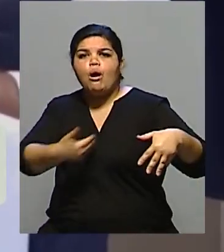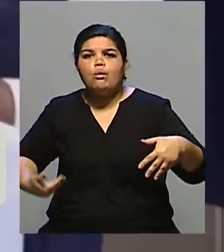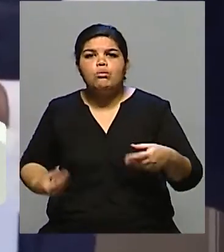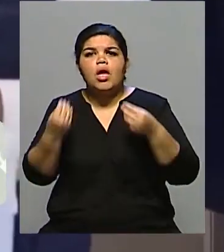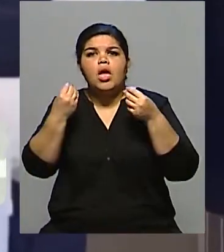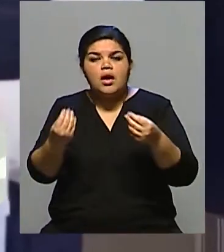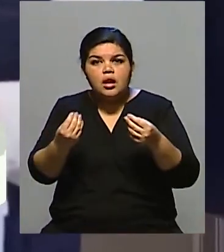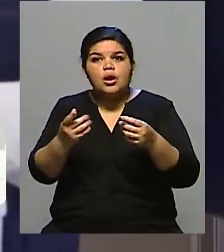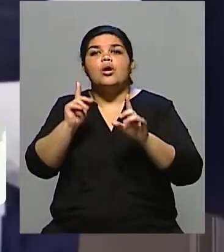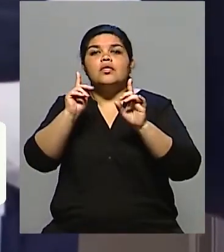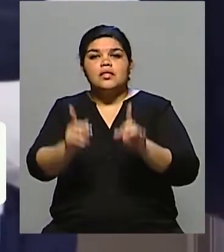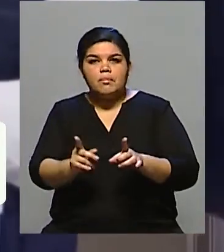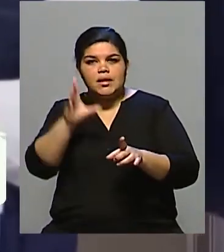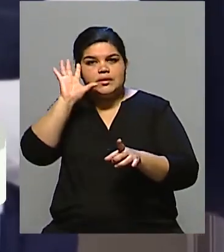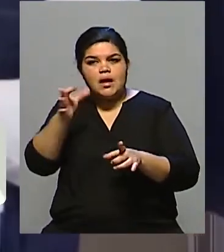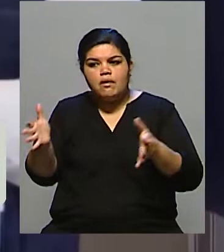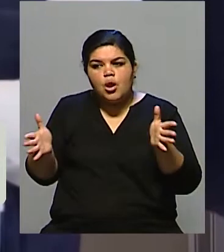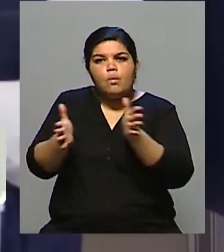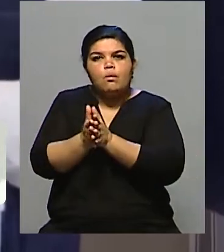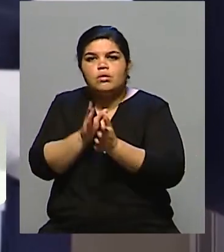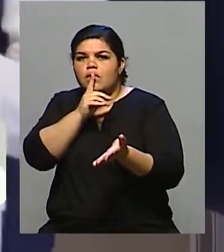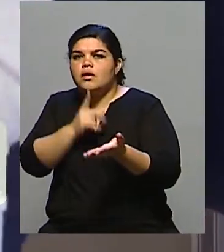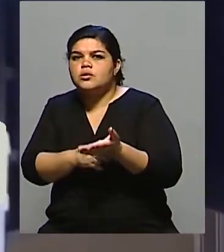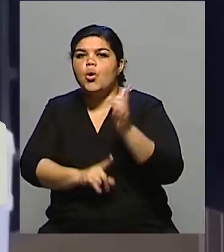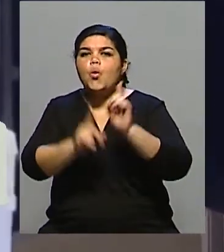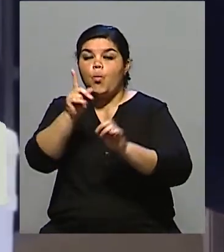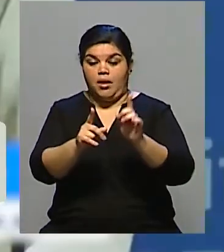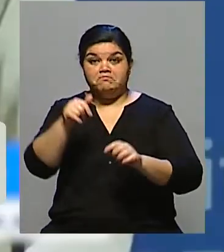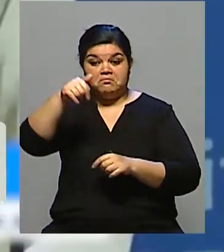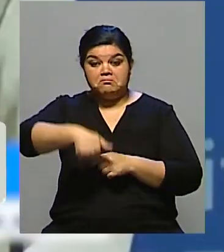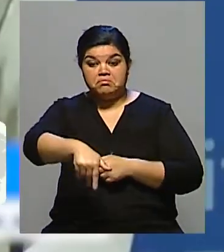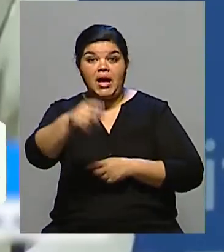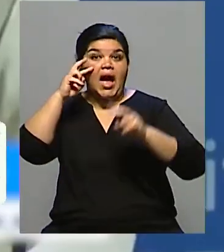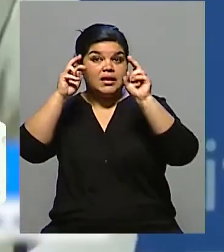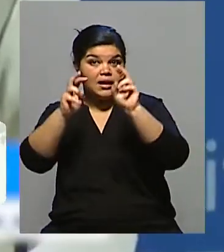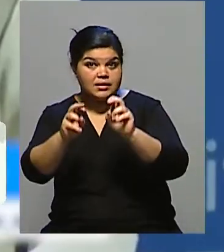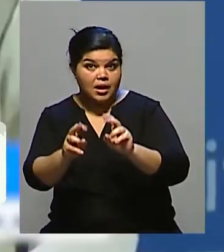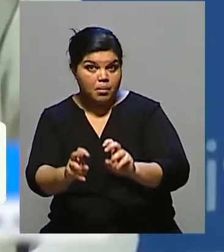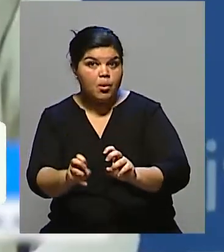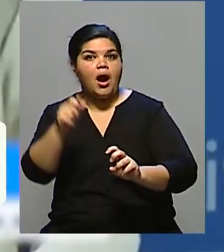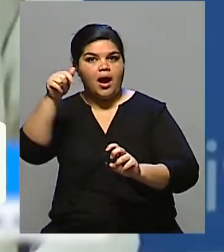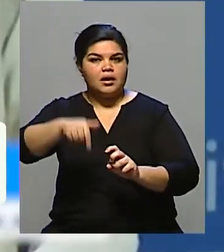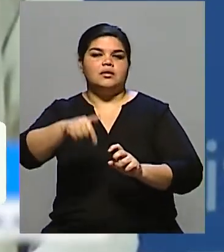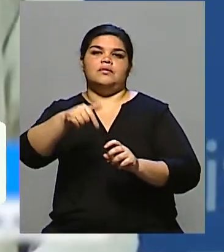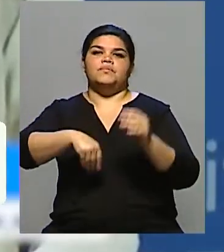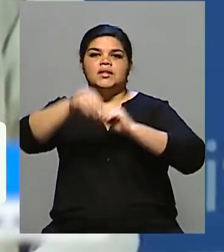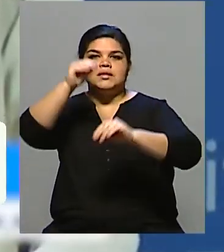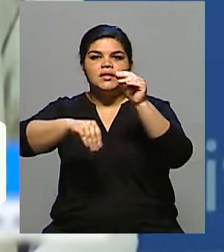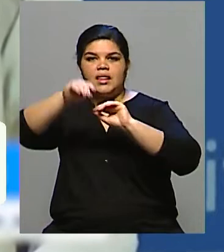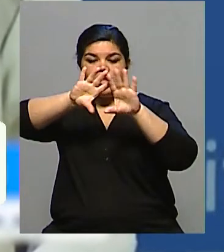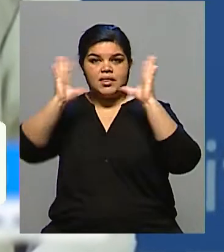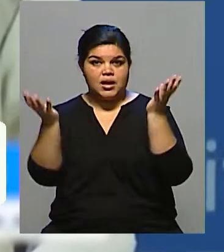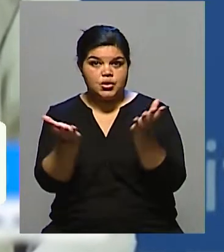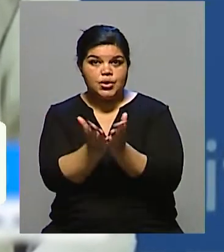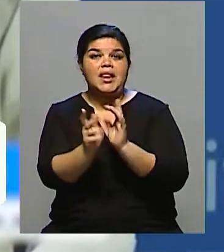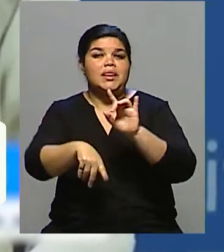las urgentes, que va a empezar a tomar. Vamos a analizar el tema, lo vamos a hacer así aquí en el chat internacional de hoy, en